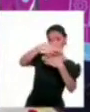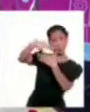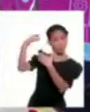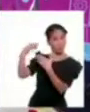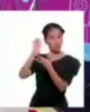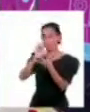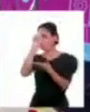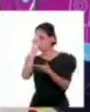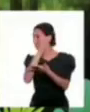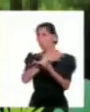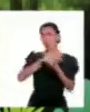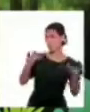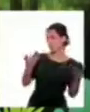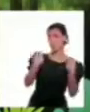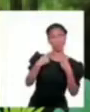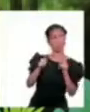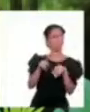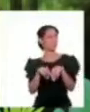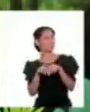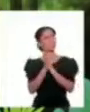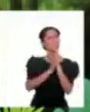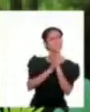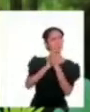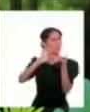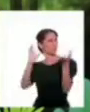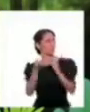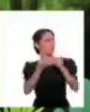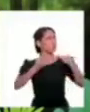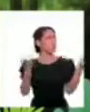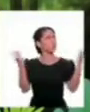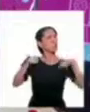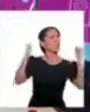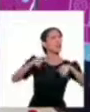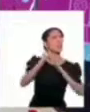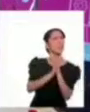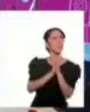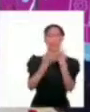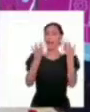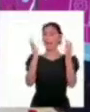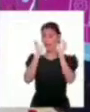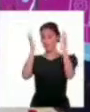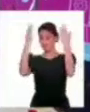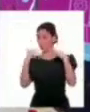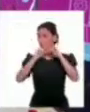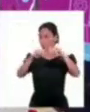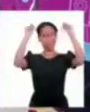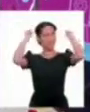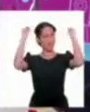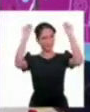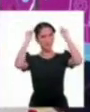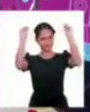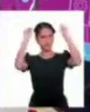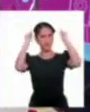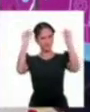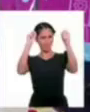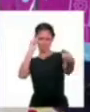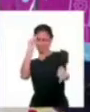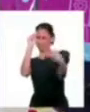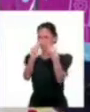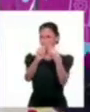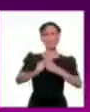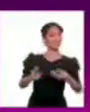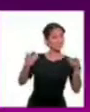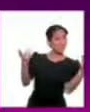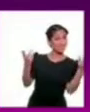lugares más alejados. ¿Y cuándo cambió eso? ¿Cuándo? Las mujeres siguieron luchando para poder lograr ese